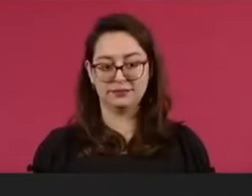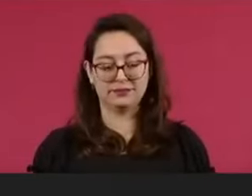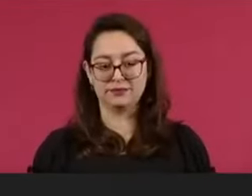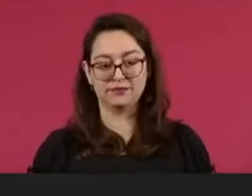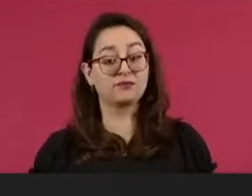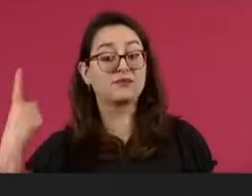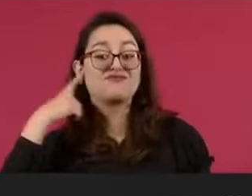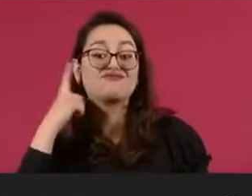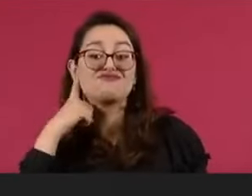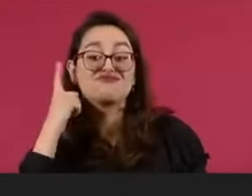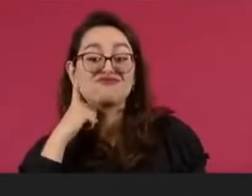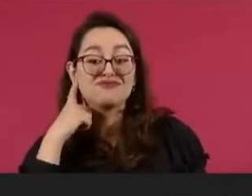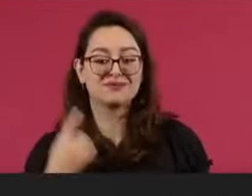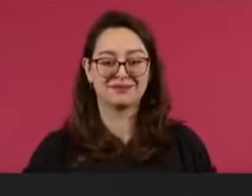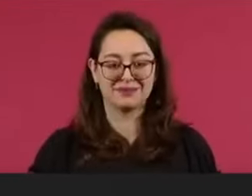No se escucha.